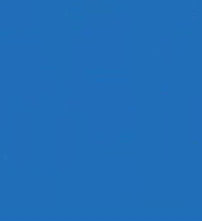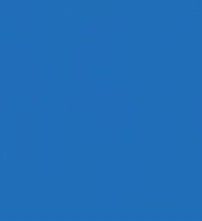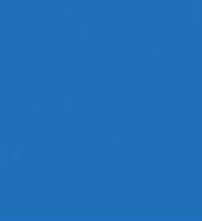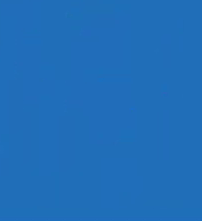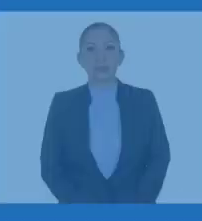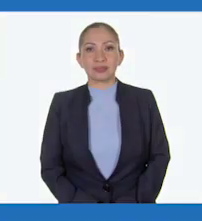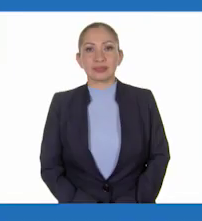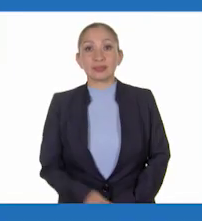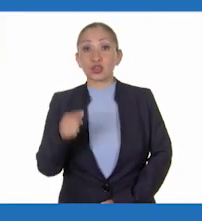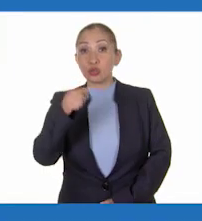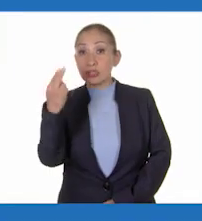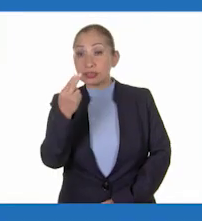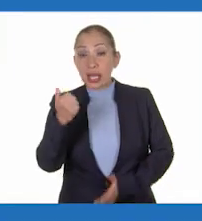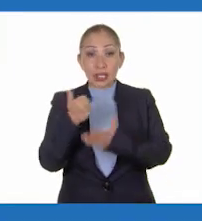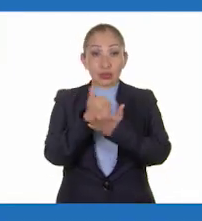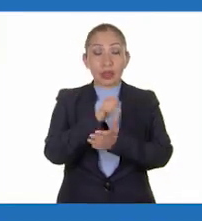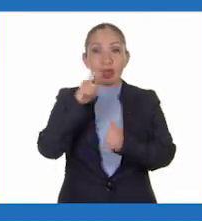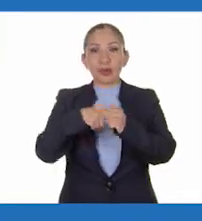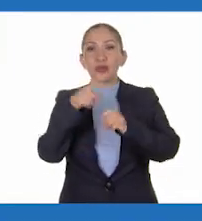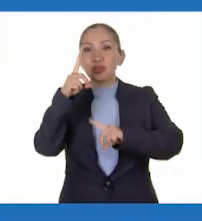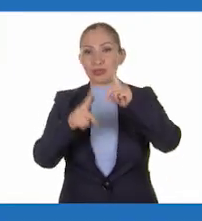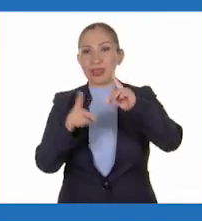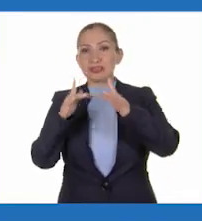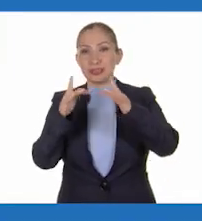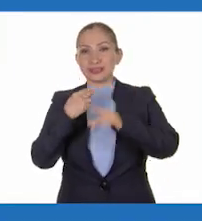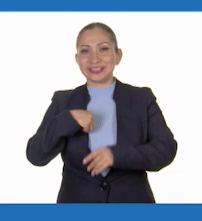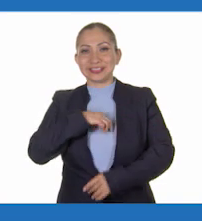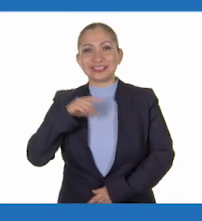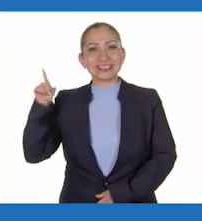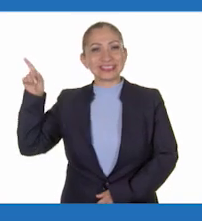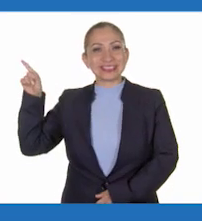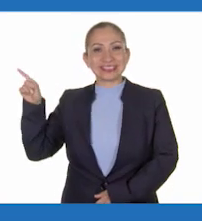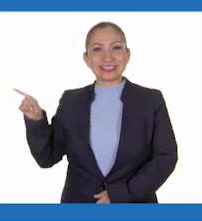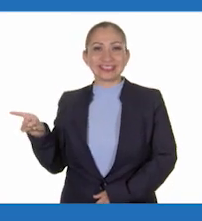Si necesitas ayuda para resolver tus dudas, contáctanos.